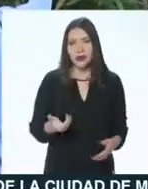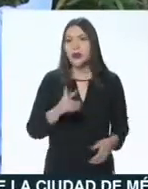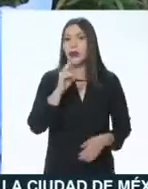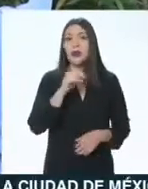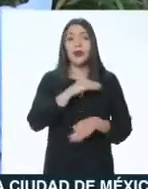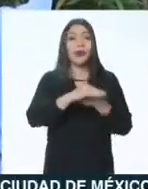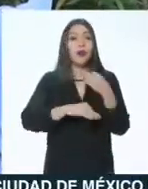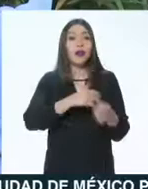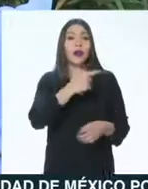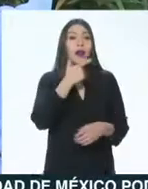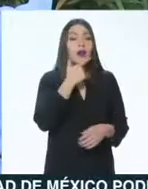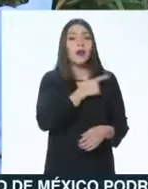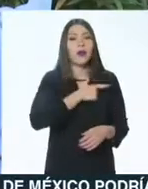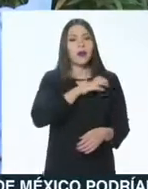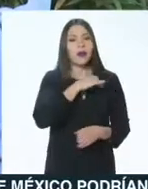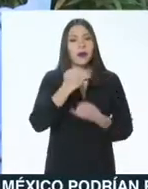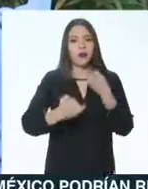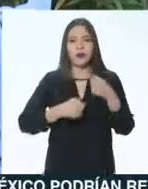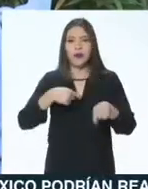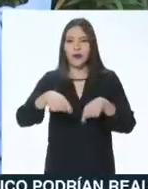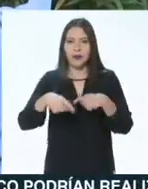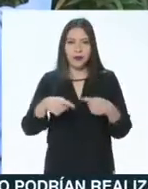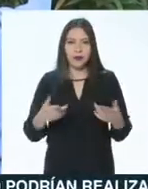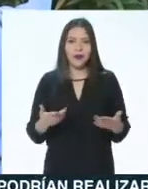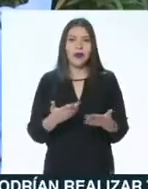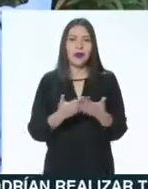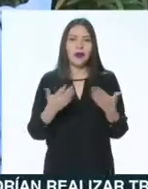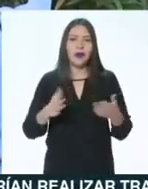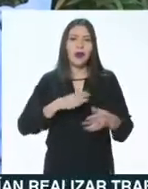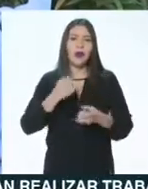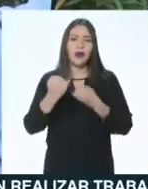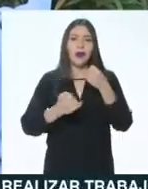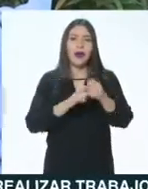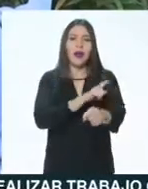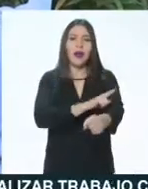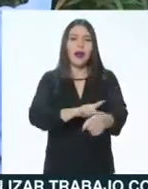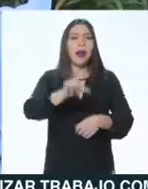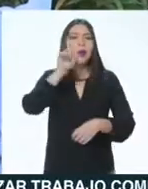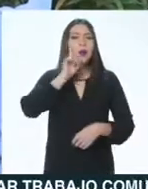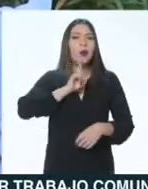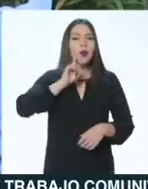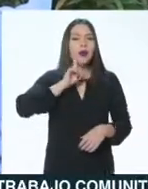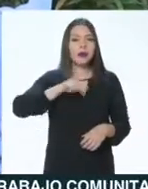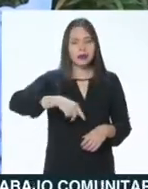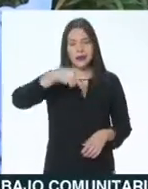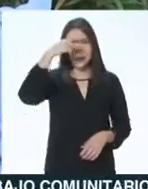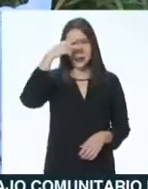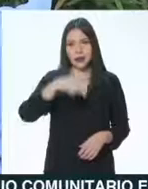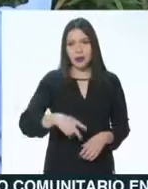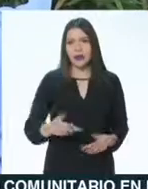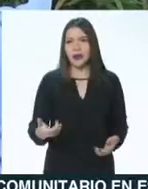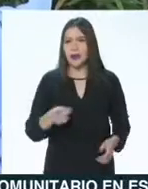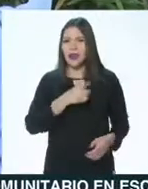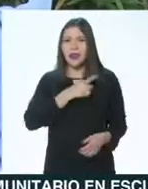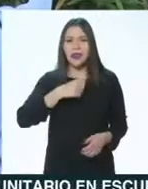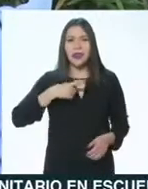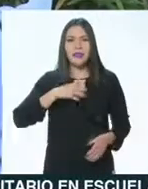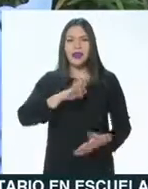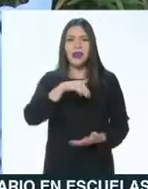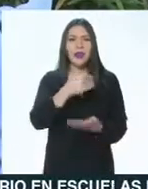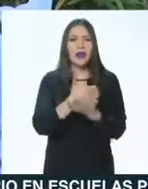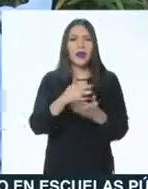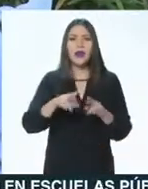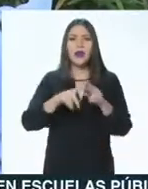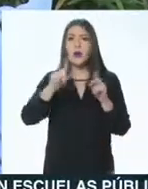Exacto. Y ahora está la liga femenil claro, en México. Entonces, hay que romper todo eso, ¿no?